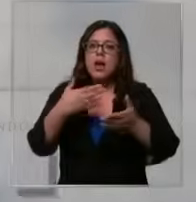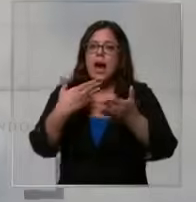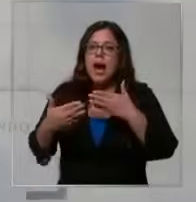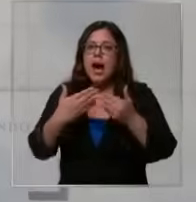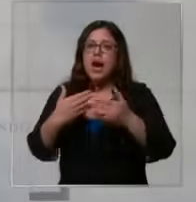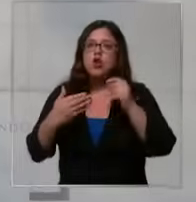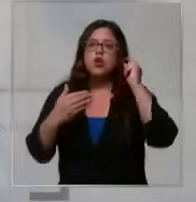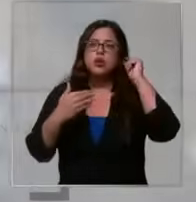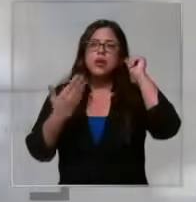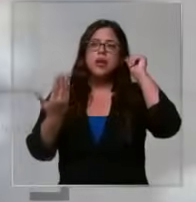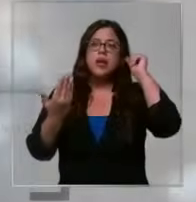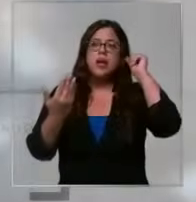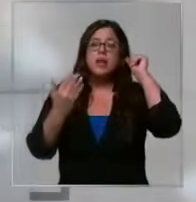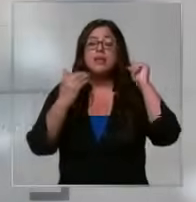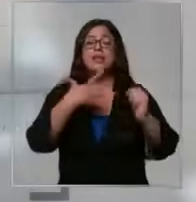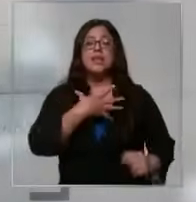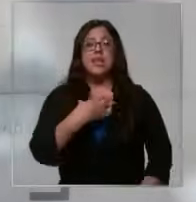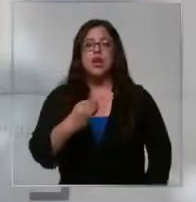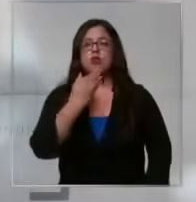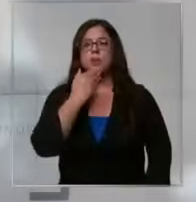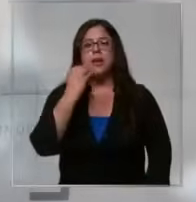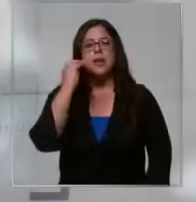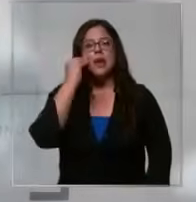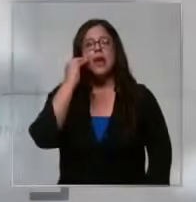exacto de su hijo y nieto.